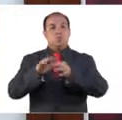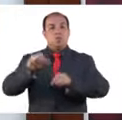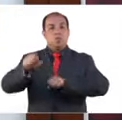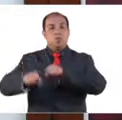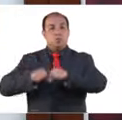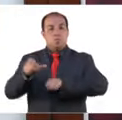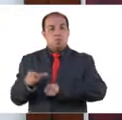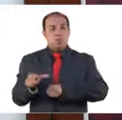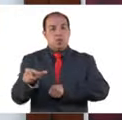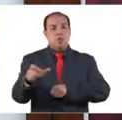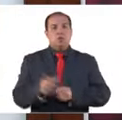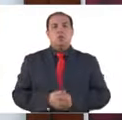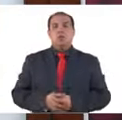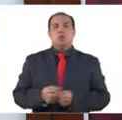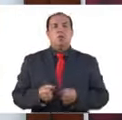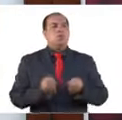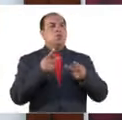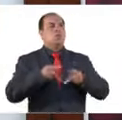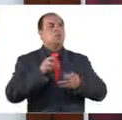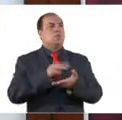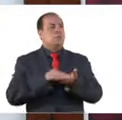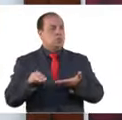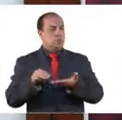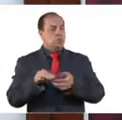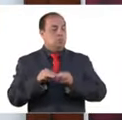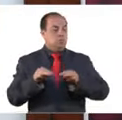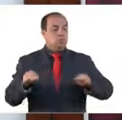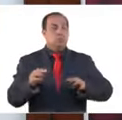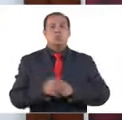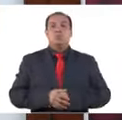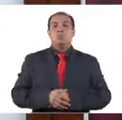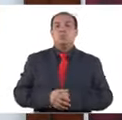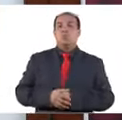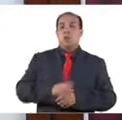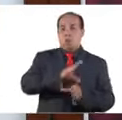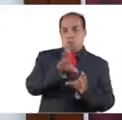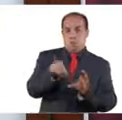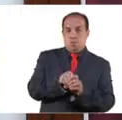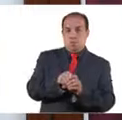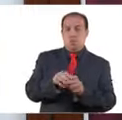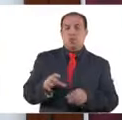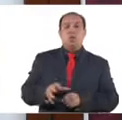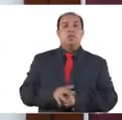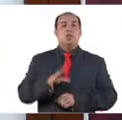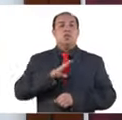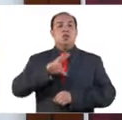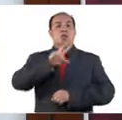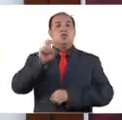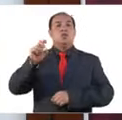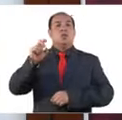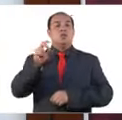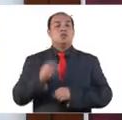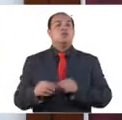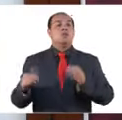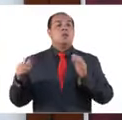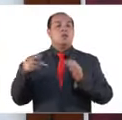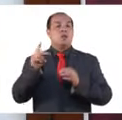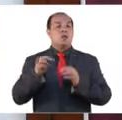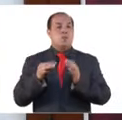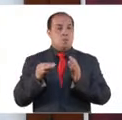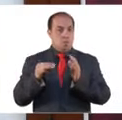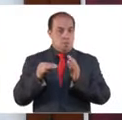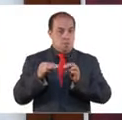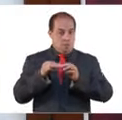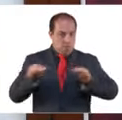¿Cuántos kilómetros llevamos? En total, sumado esto, ya rebasamos los 230 kilómetros de ciclovías construidas